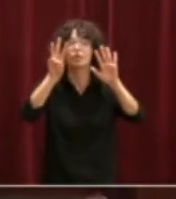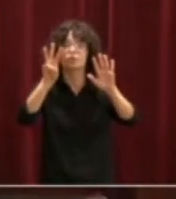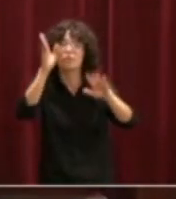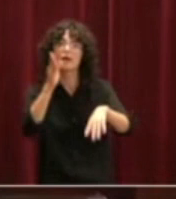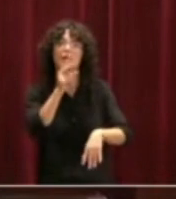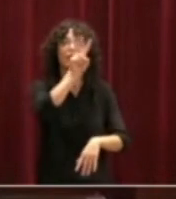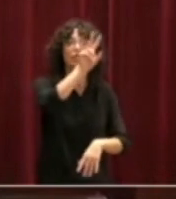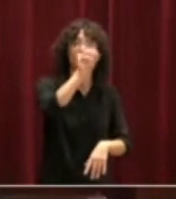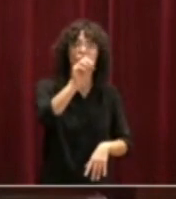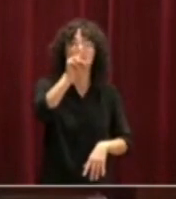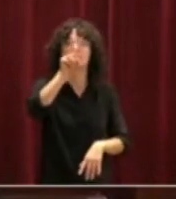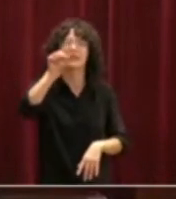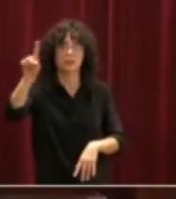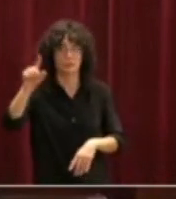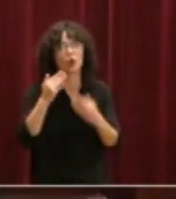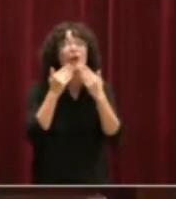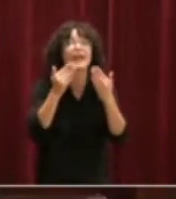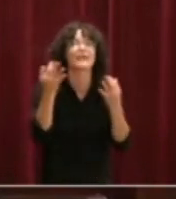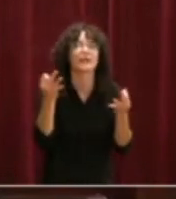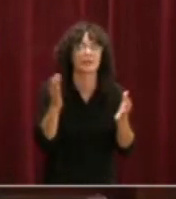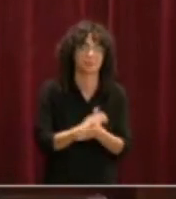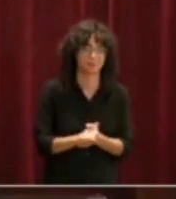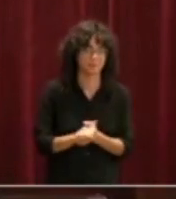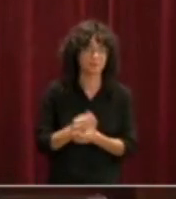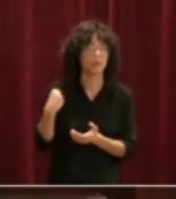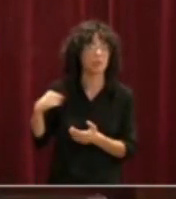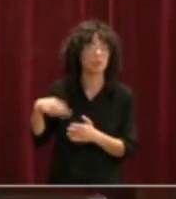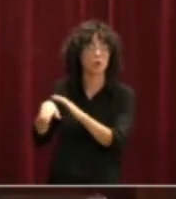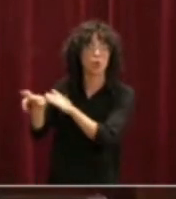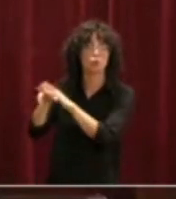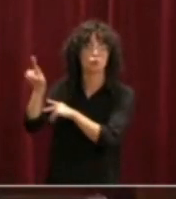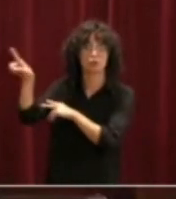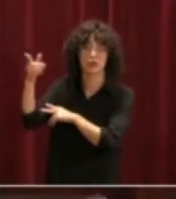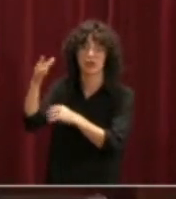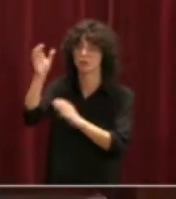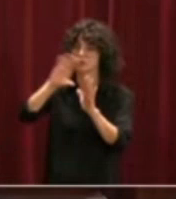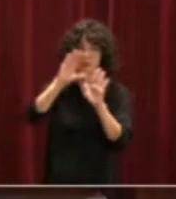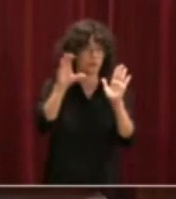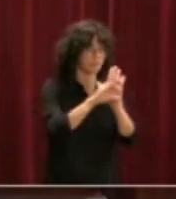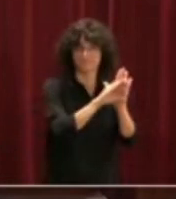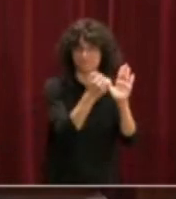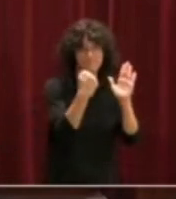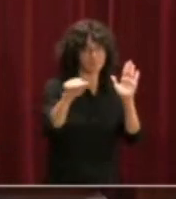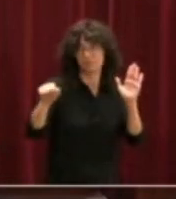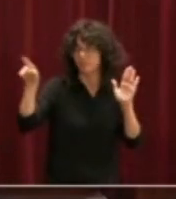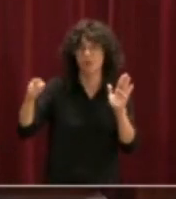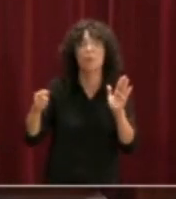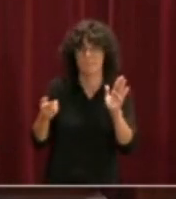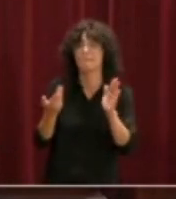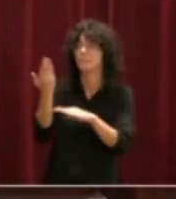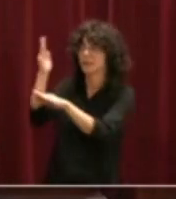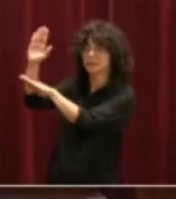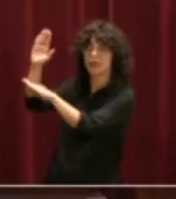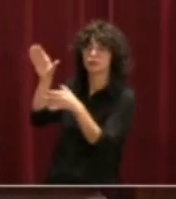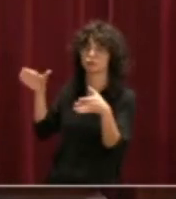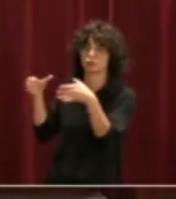148/2021 gracias a una a un recurso de inconstitucionalidad que presentaron más de 50 diputados del